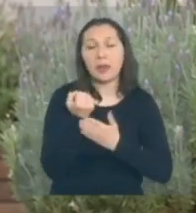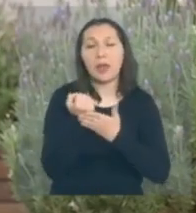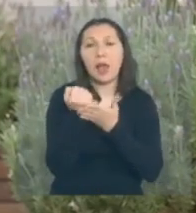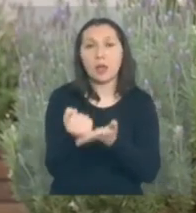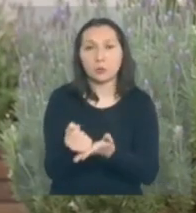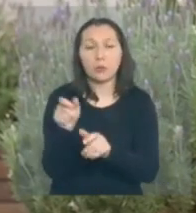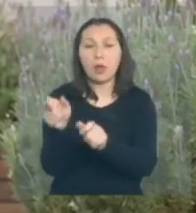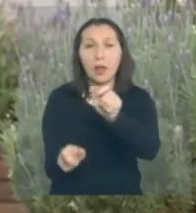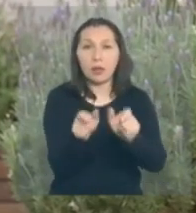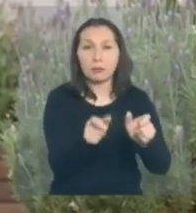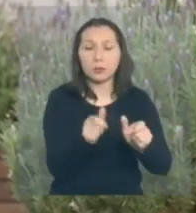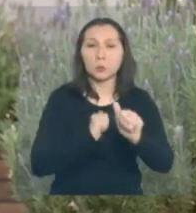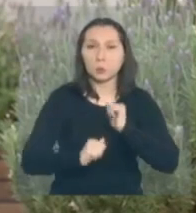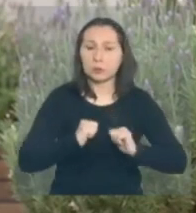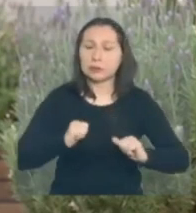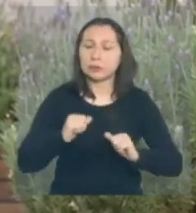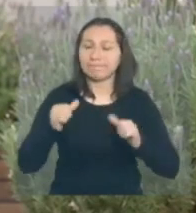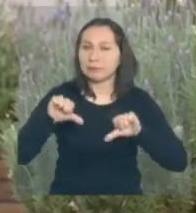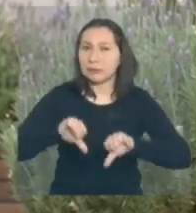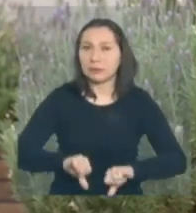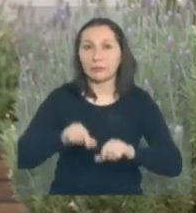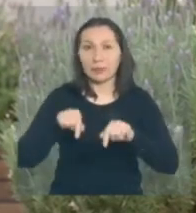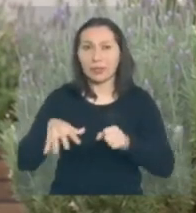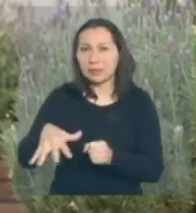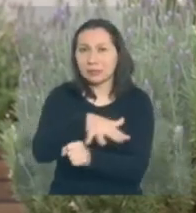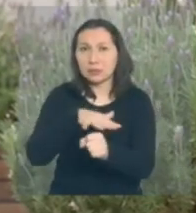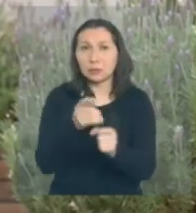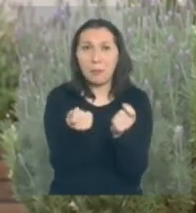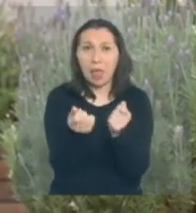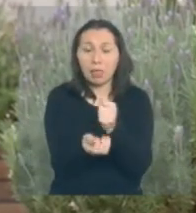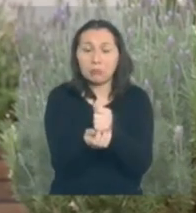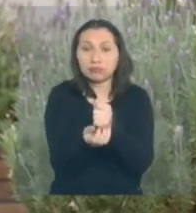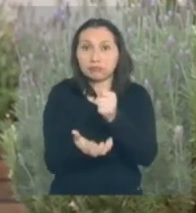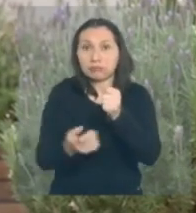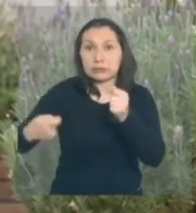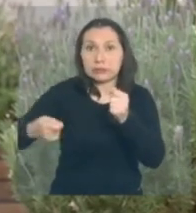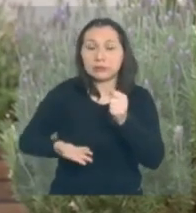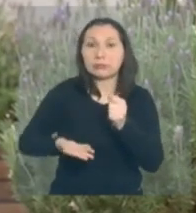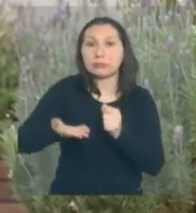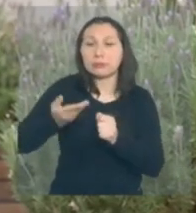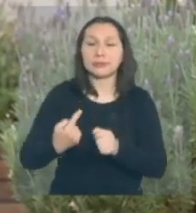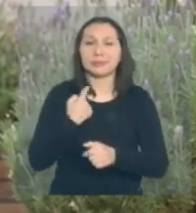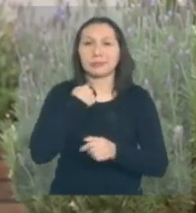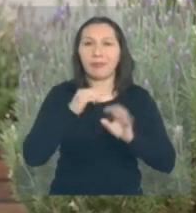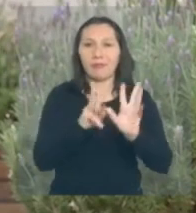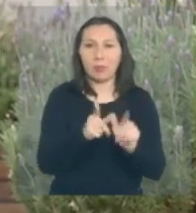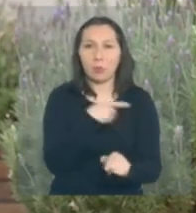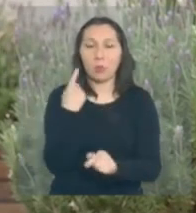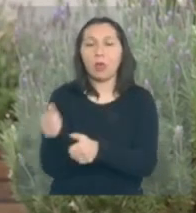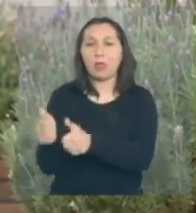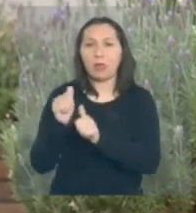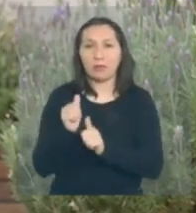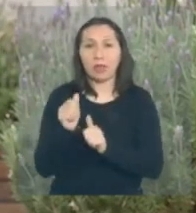ayuda de las personas que la están pasando mal. Entendemos que este contexto inflacionario afecta a las familias y es parte de nuestro